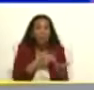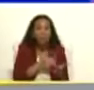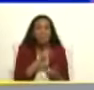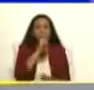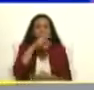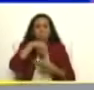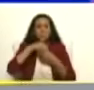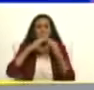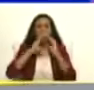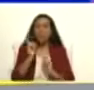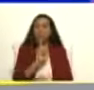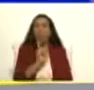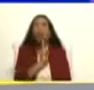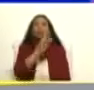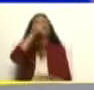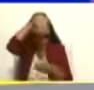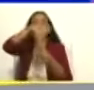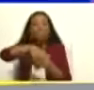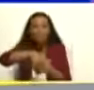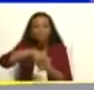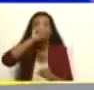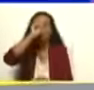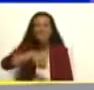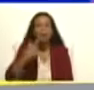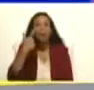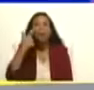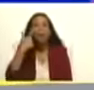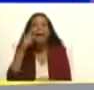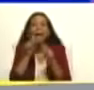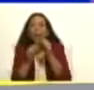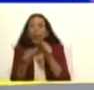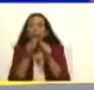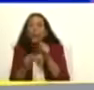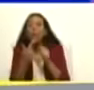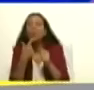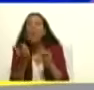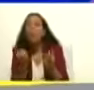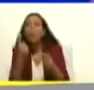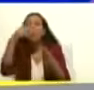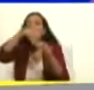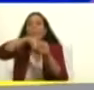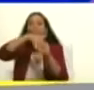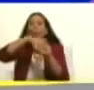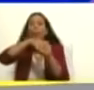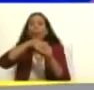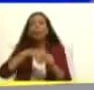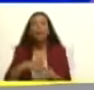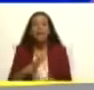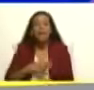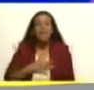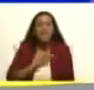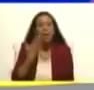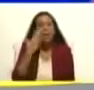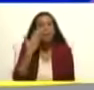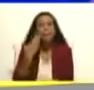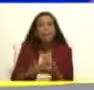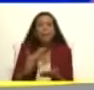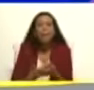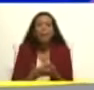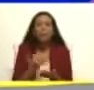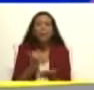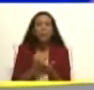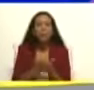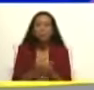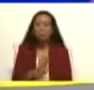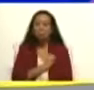votos efectivos, tangibles, que se puedan contar, verificar por todo aquel que lo quiera verificar. No